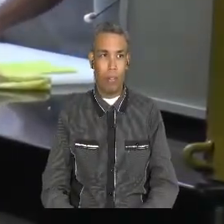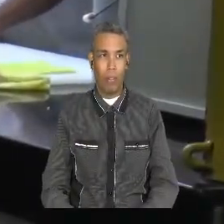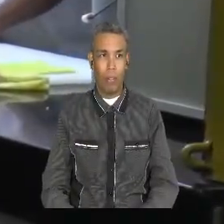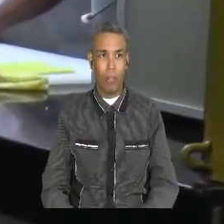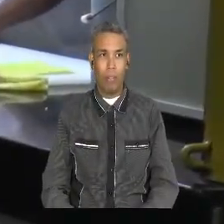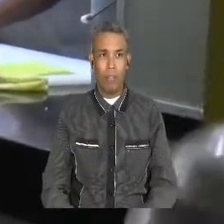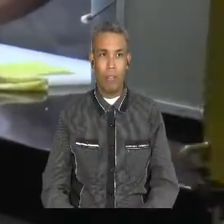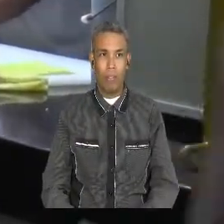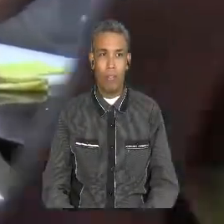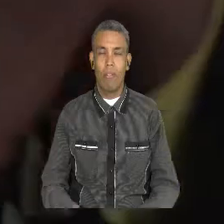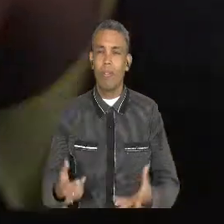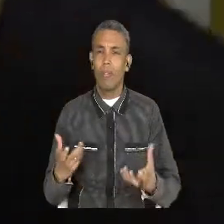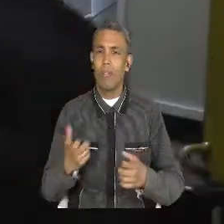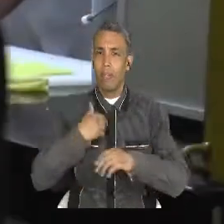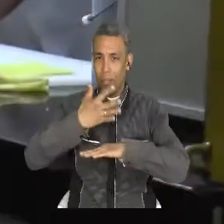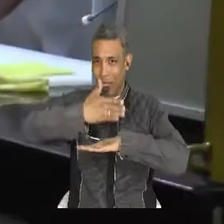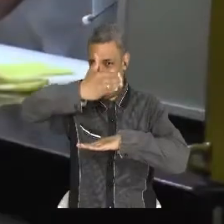de fruta.